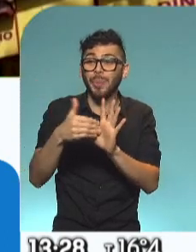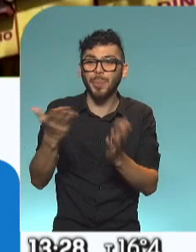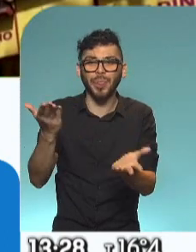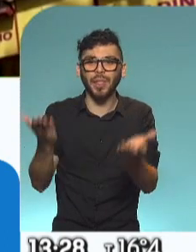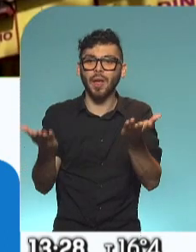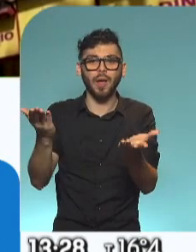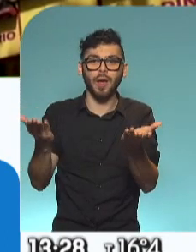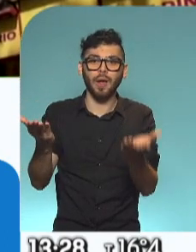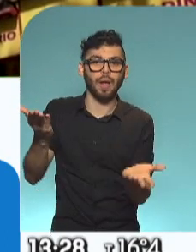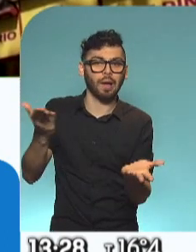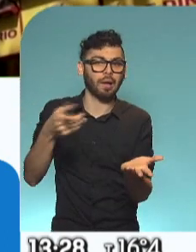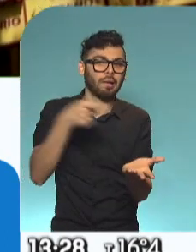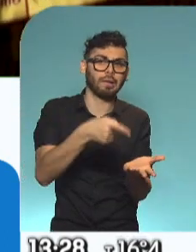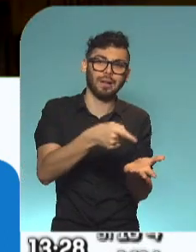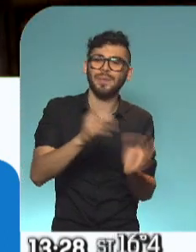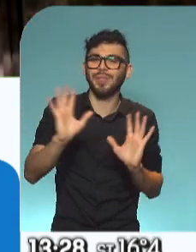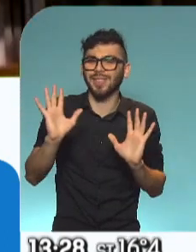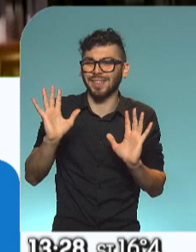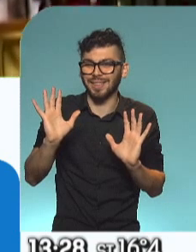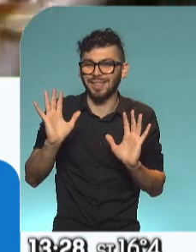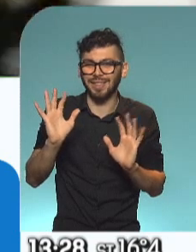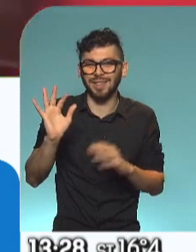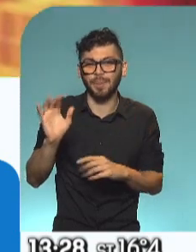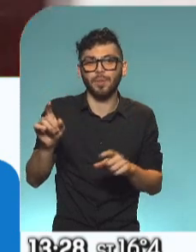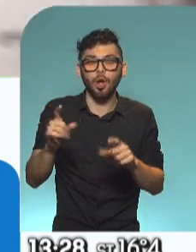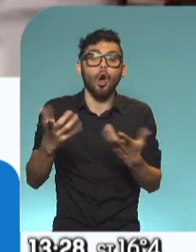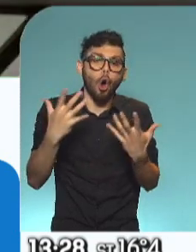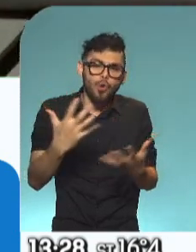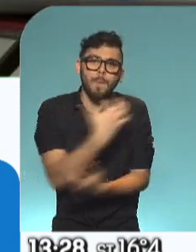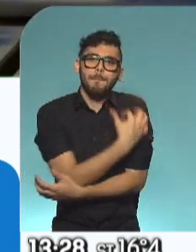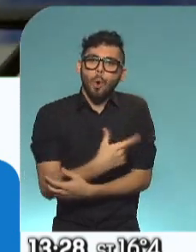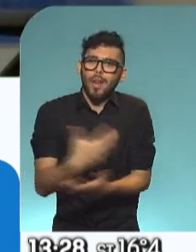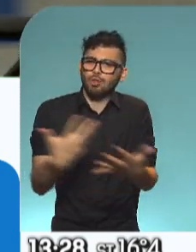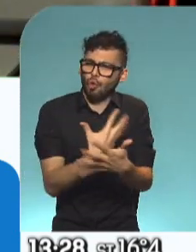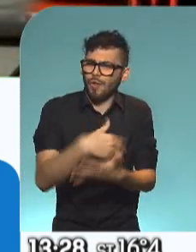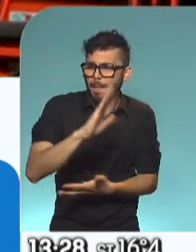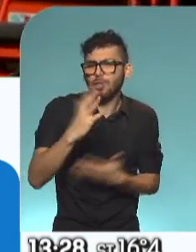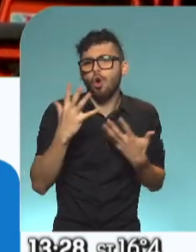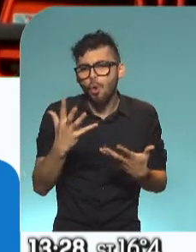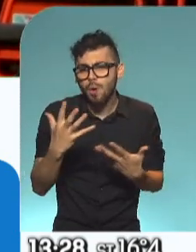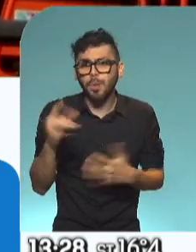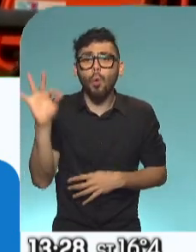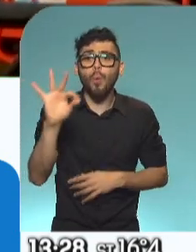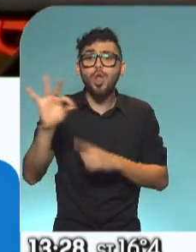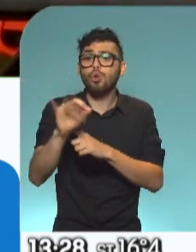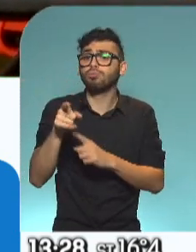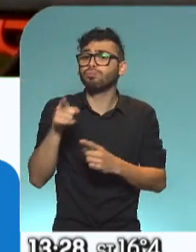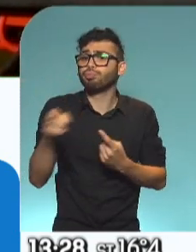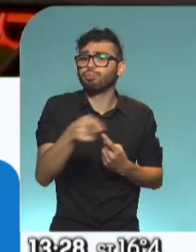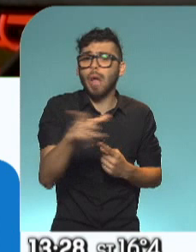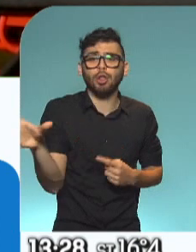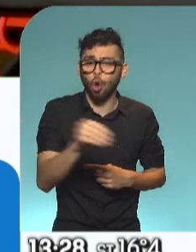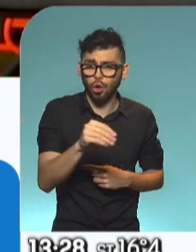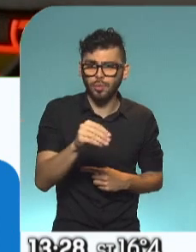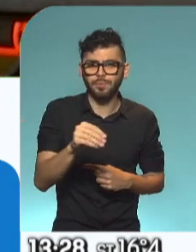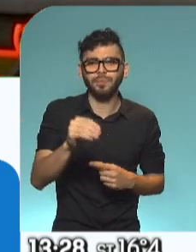eso ya es un elemento importante. Claro que mismo si los pobres van a sufrir mucho más. En segundo lugar, es un reconocimiento también